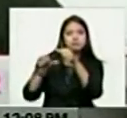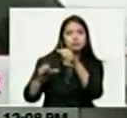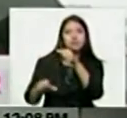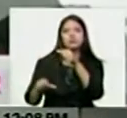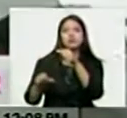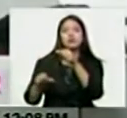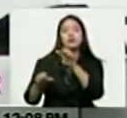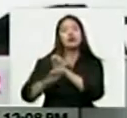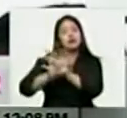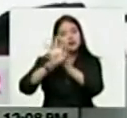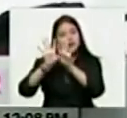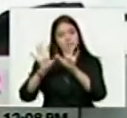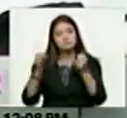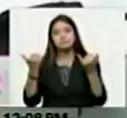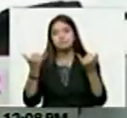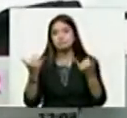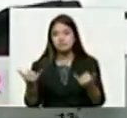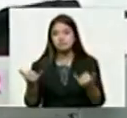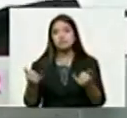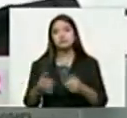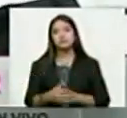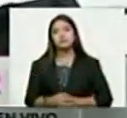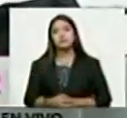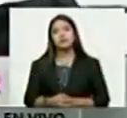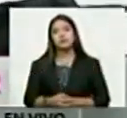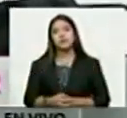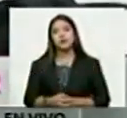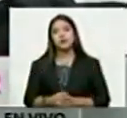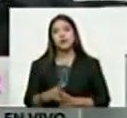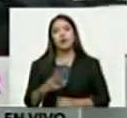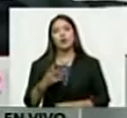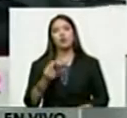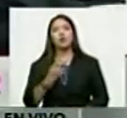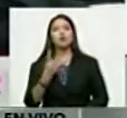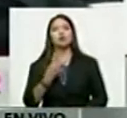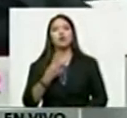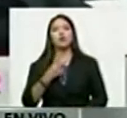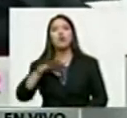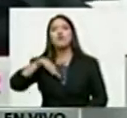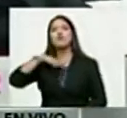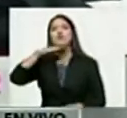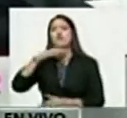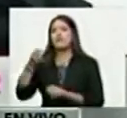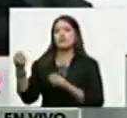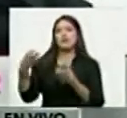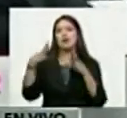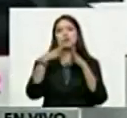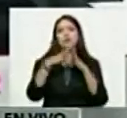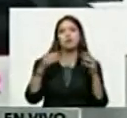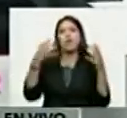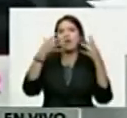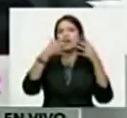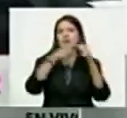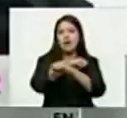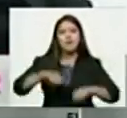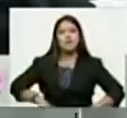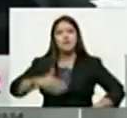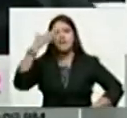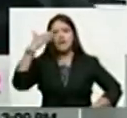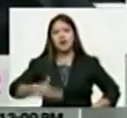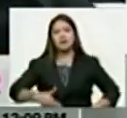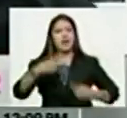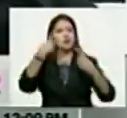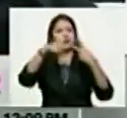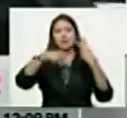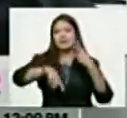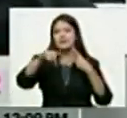Y de una vez, bueno, como ya lo decía, no solamente autoabastecer la Fuerza Armada en sus necesidades y su nivel